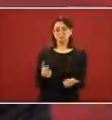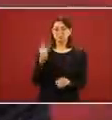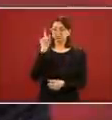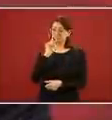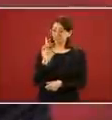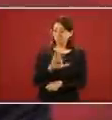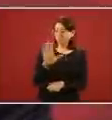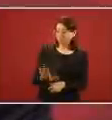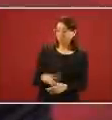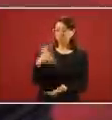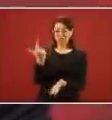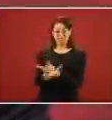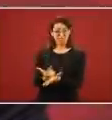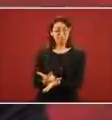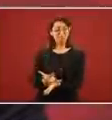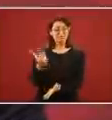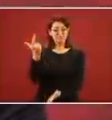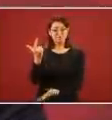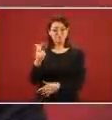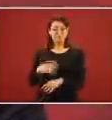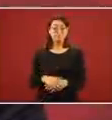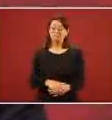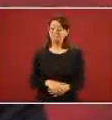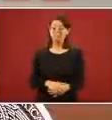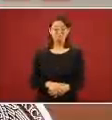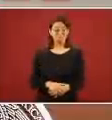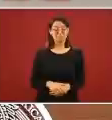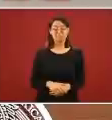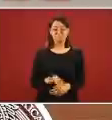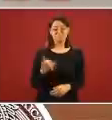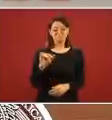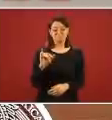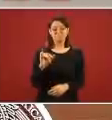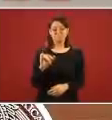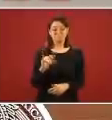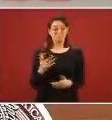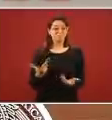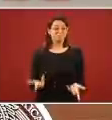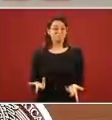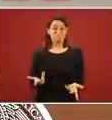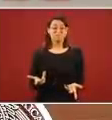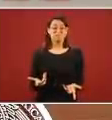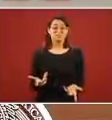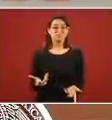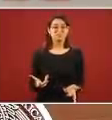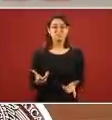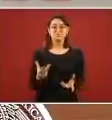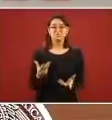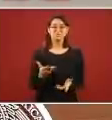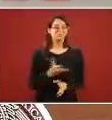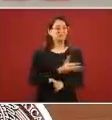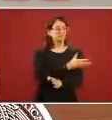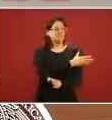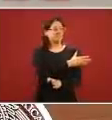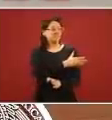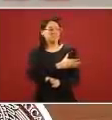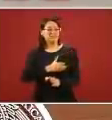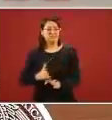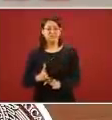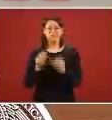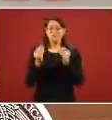nosotros enfrentamos un régimen que desaparecía las personas